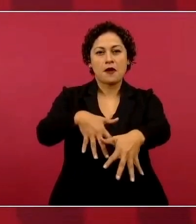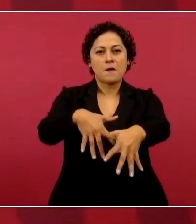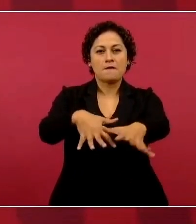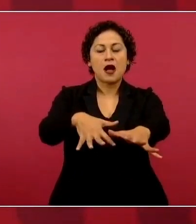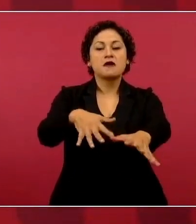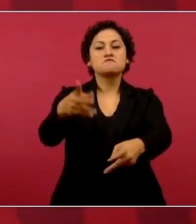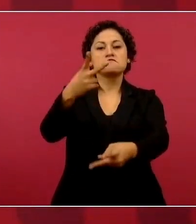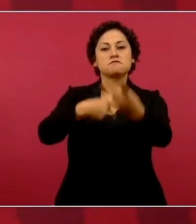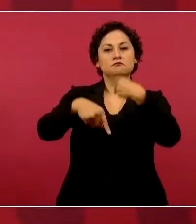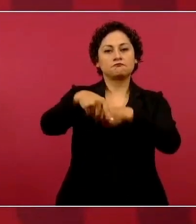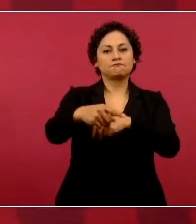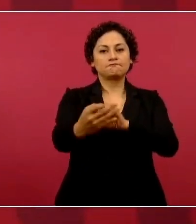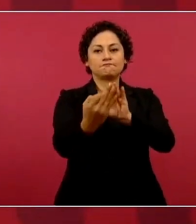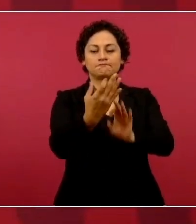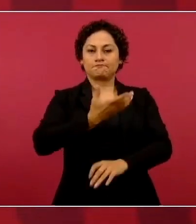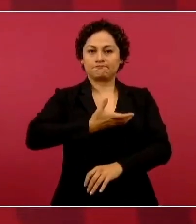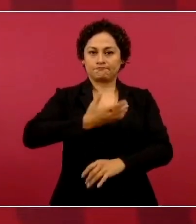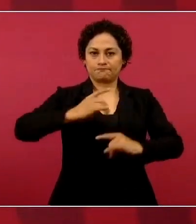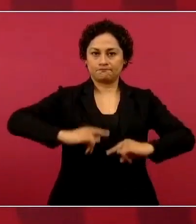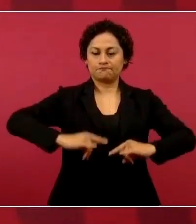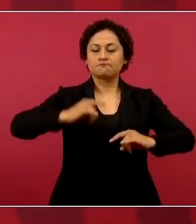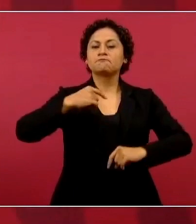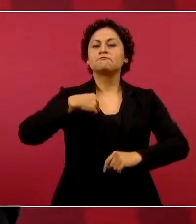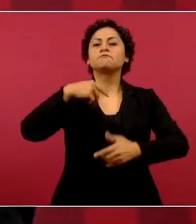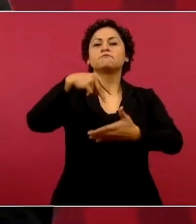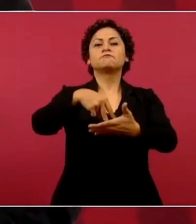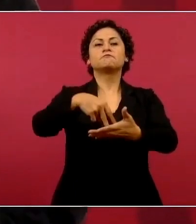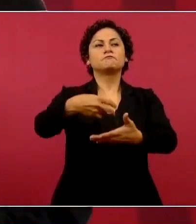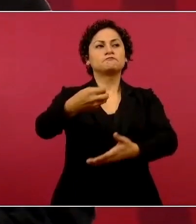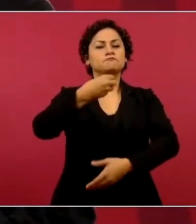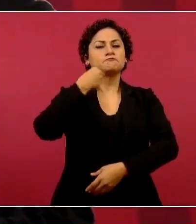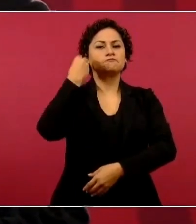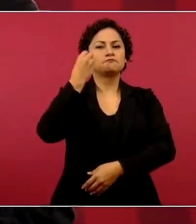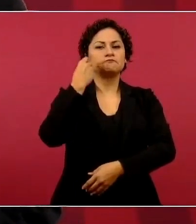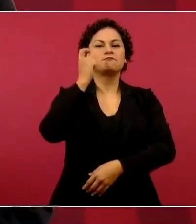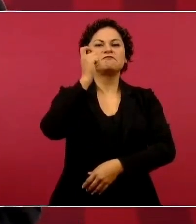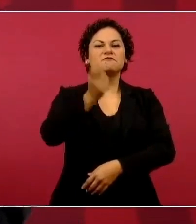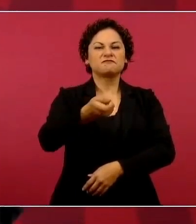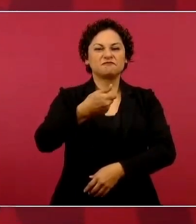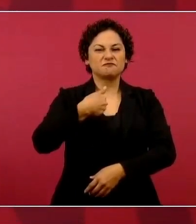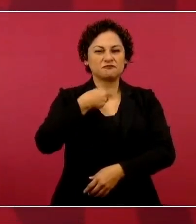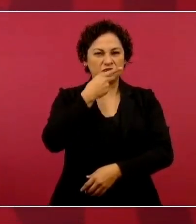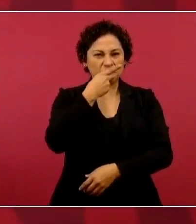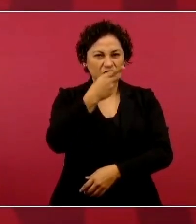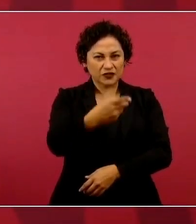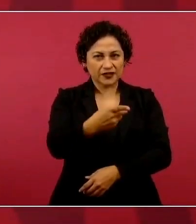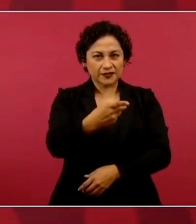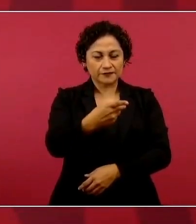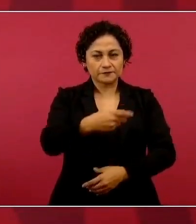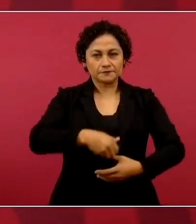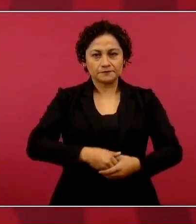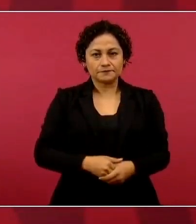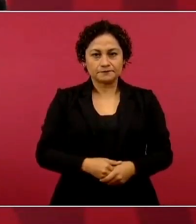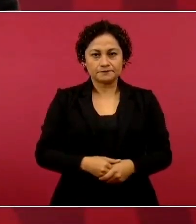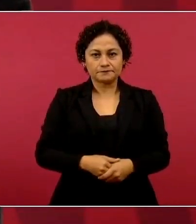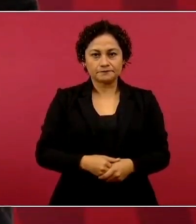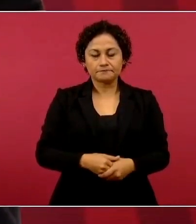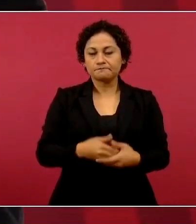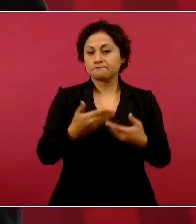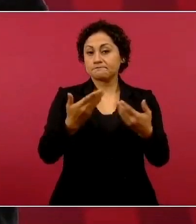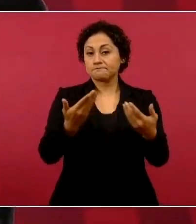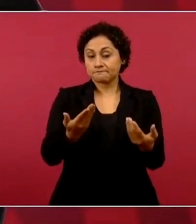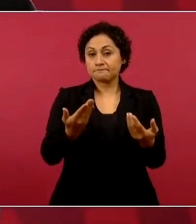Zócalo hablé de la necesidad de definir